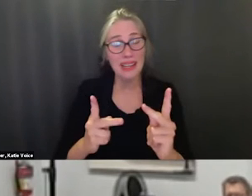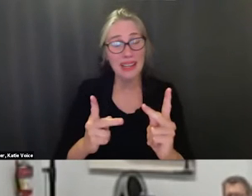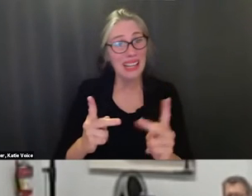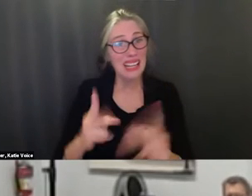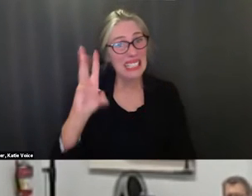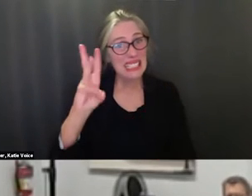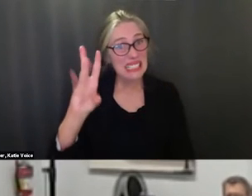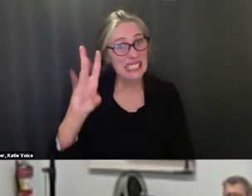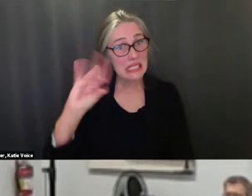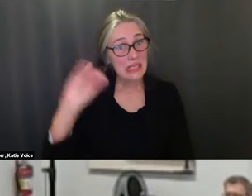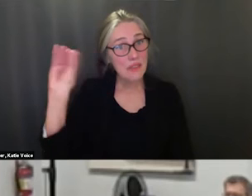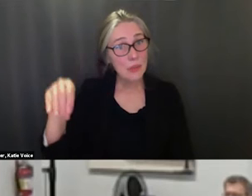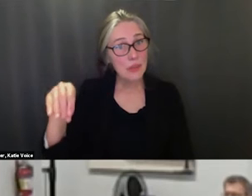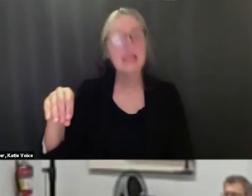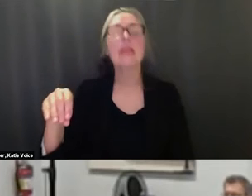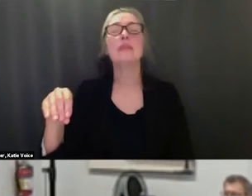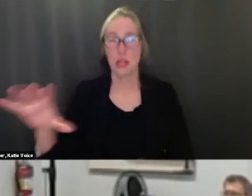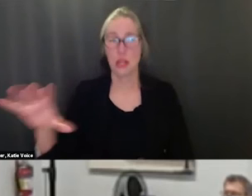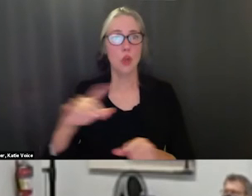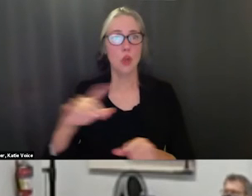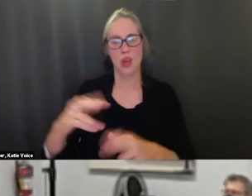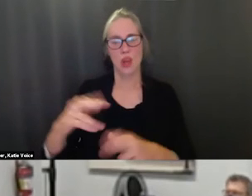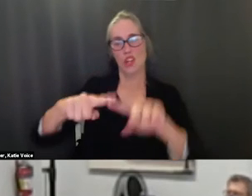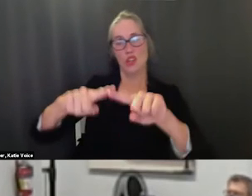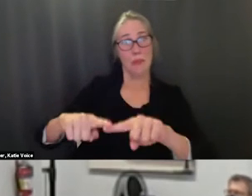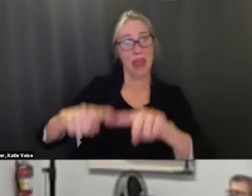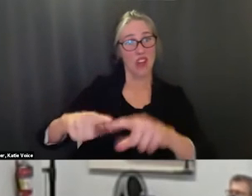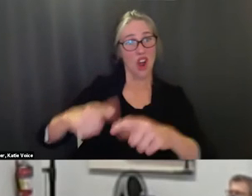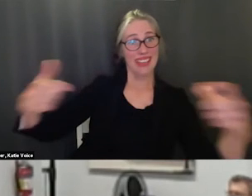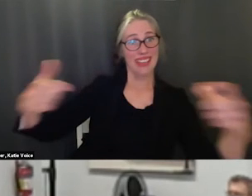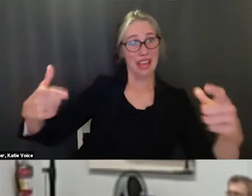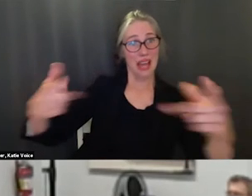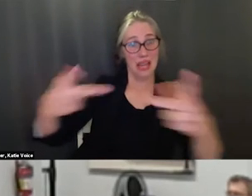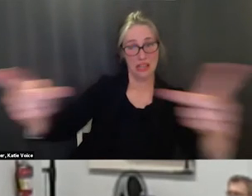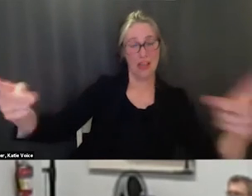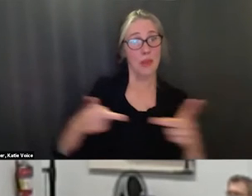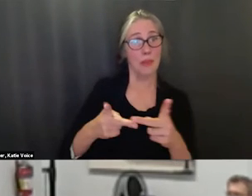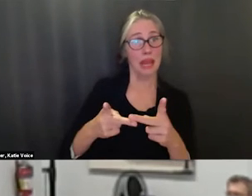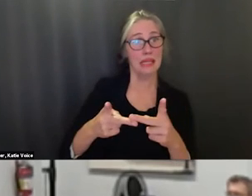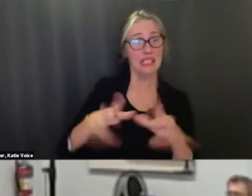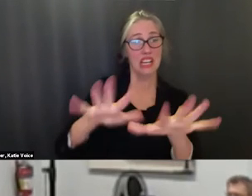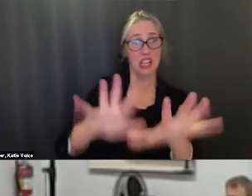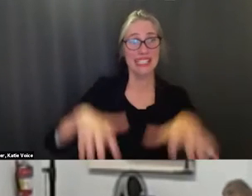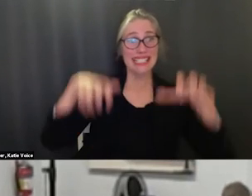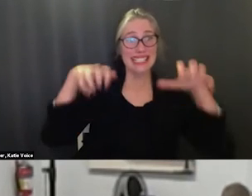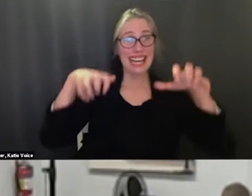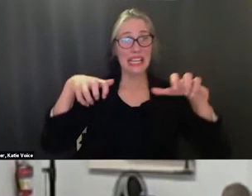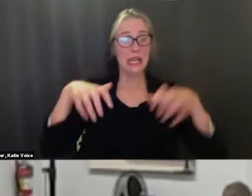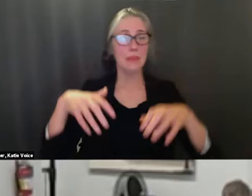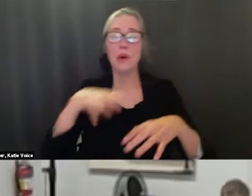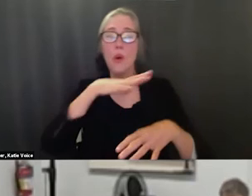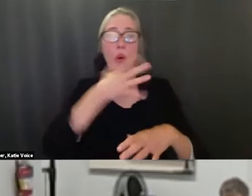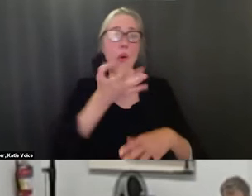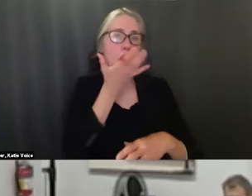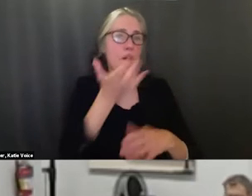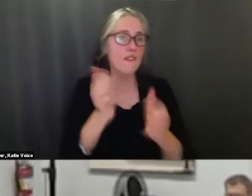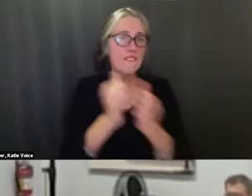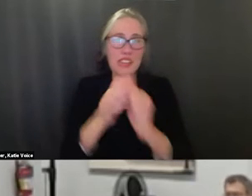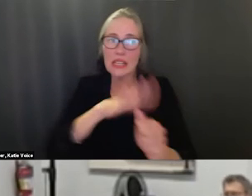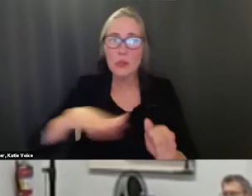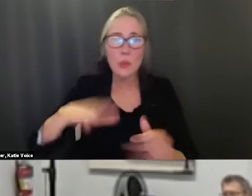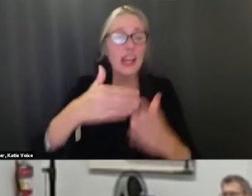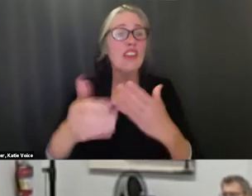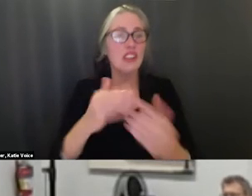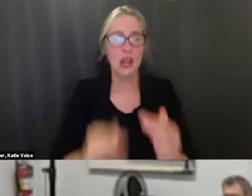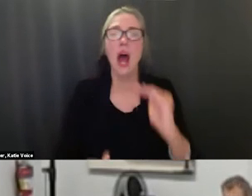¿Es 67? Sí, 67% de la capacidad total del estadio, el campo o las instalaciones